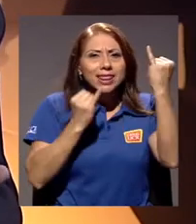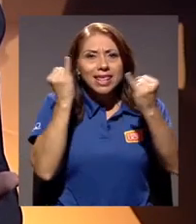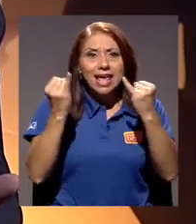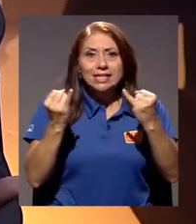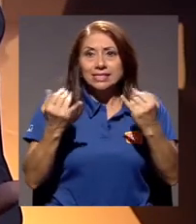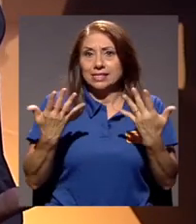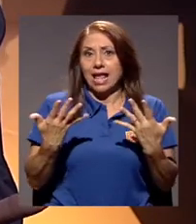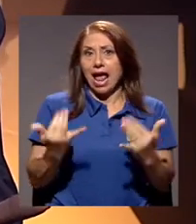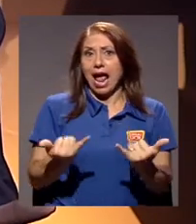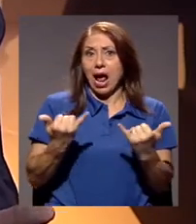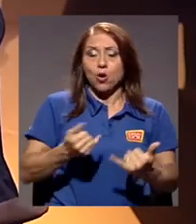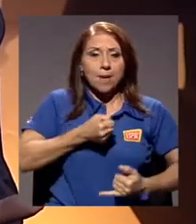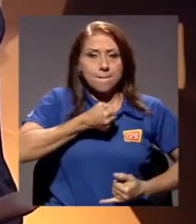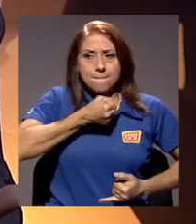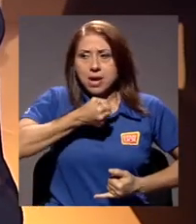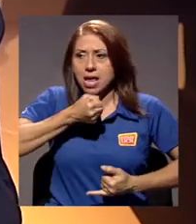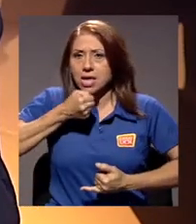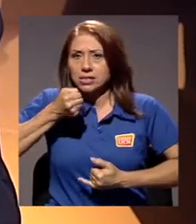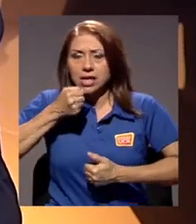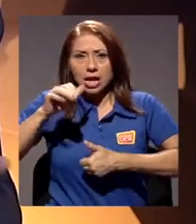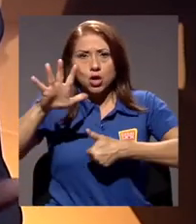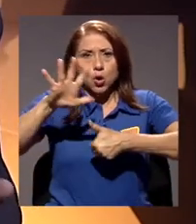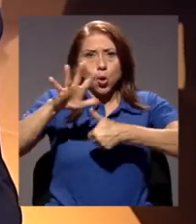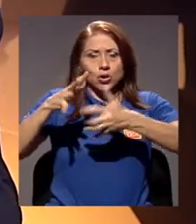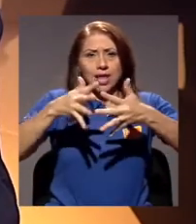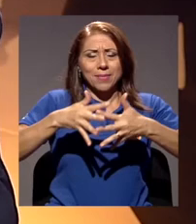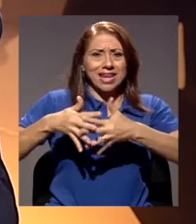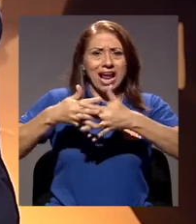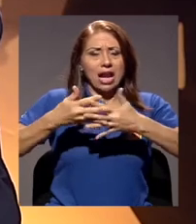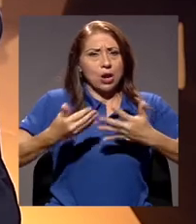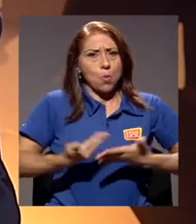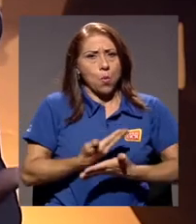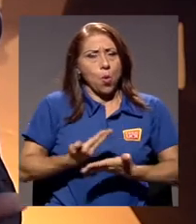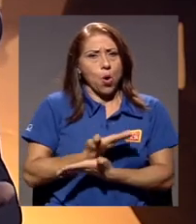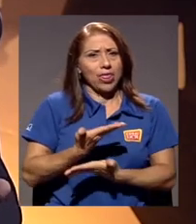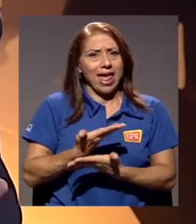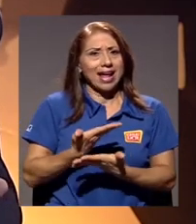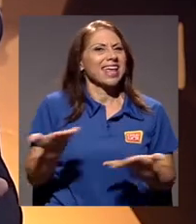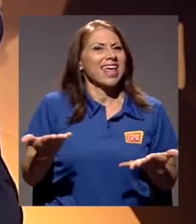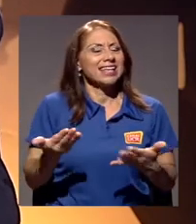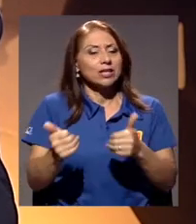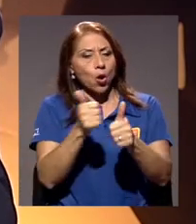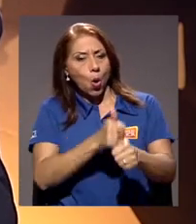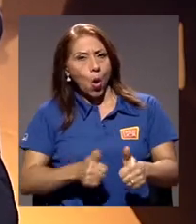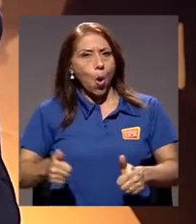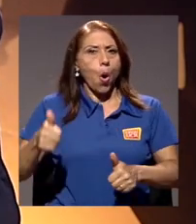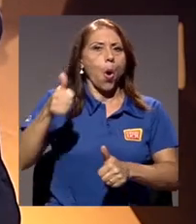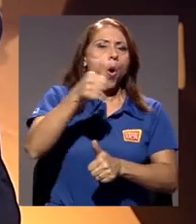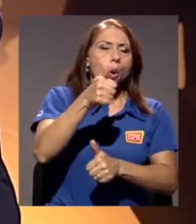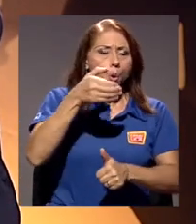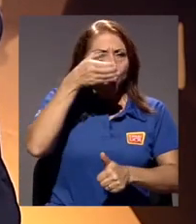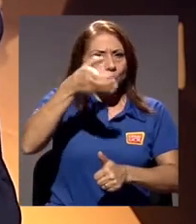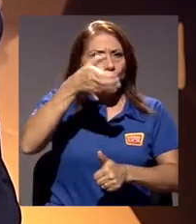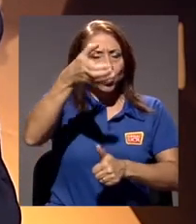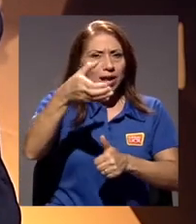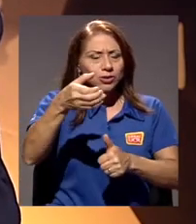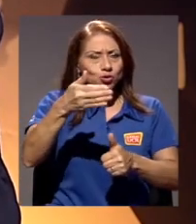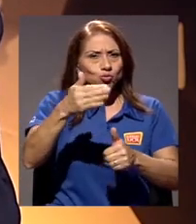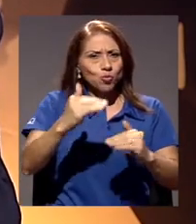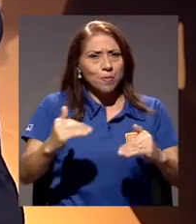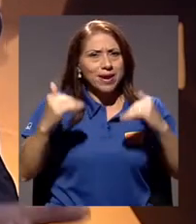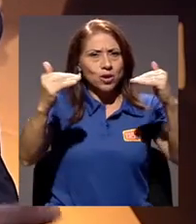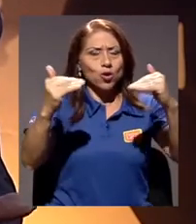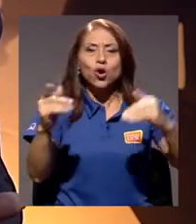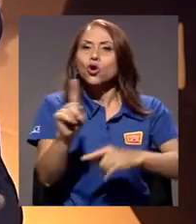de la gran prensa norteamericana es la ponderación de una cultura superior no solo con